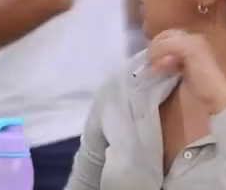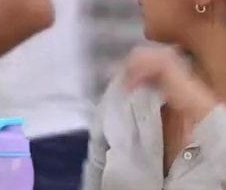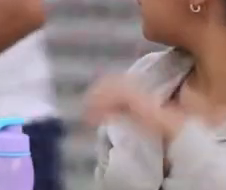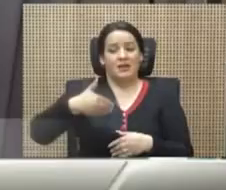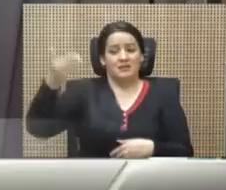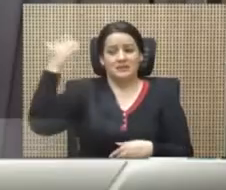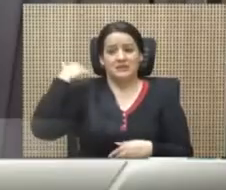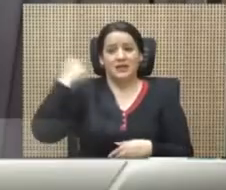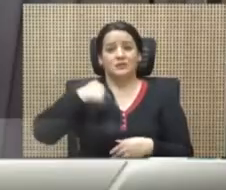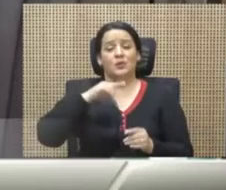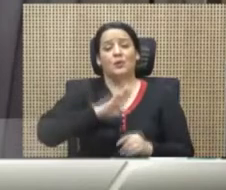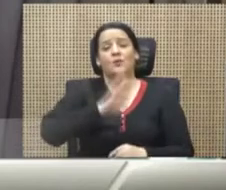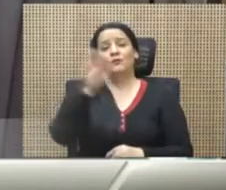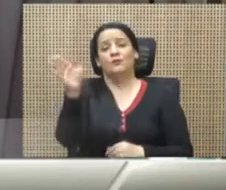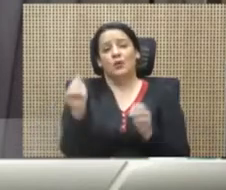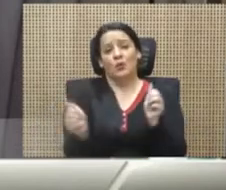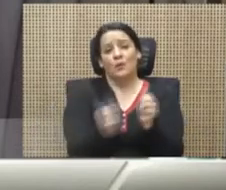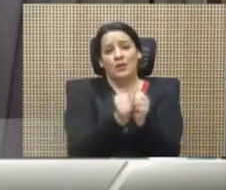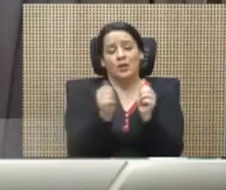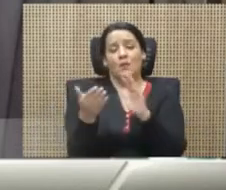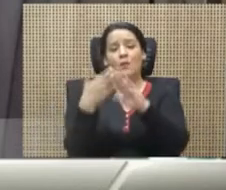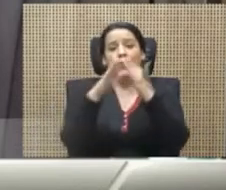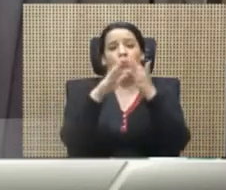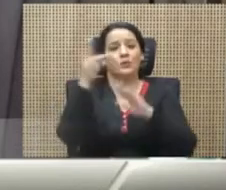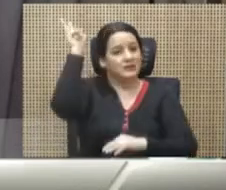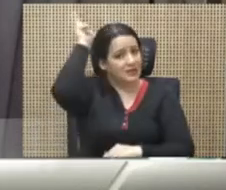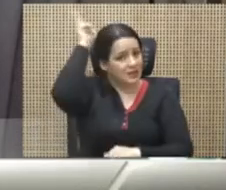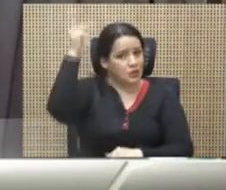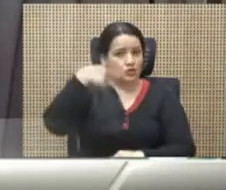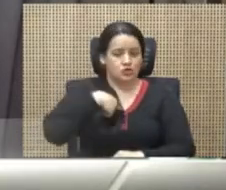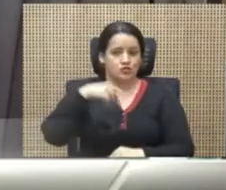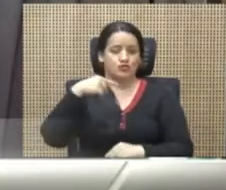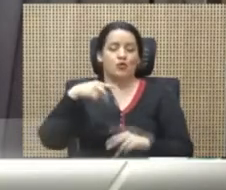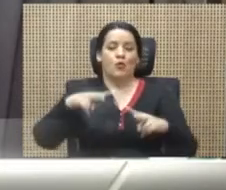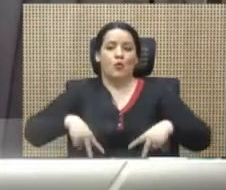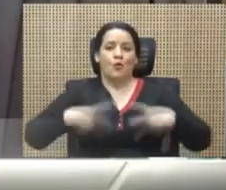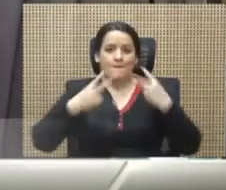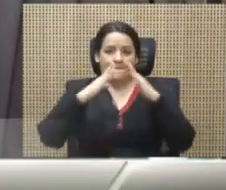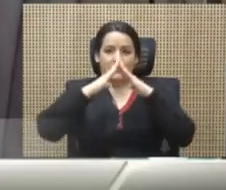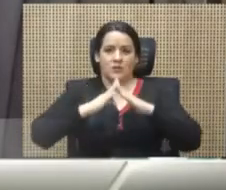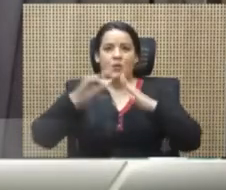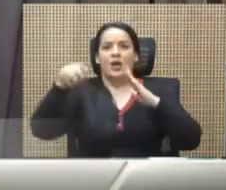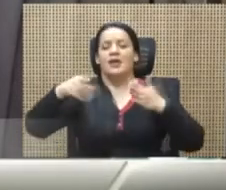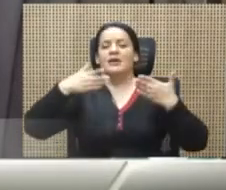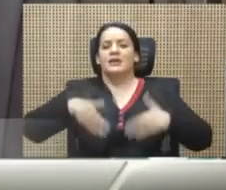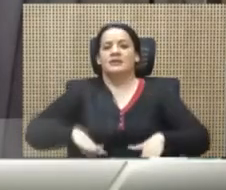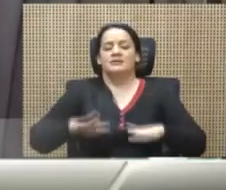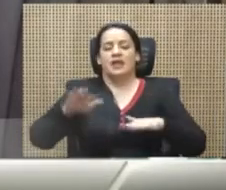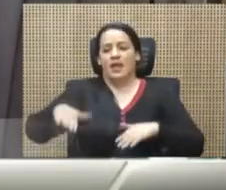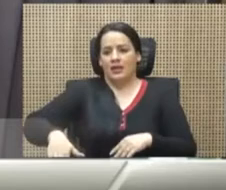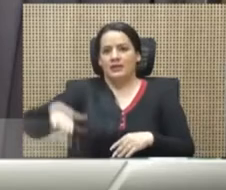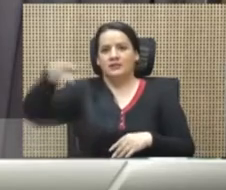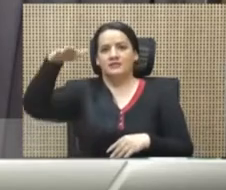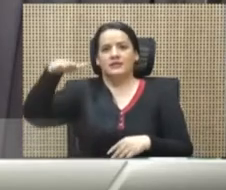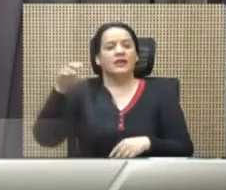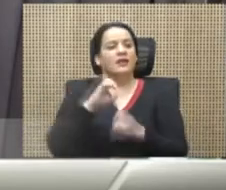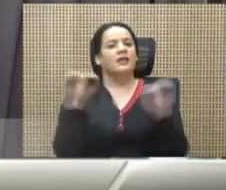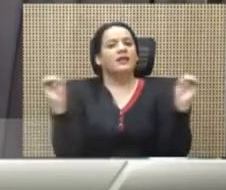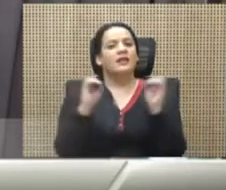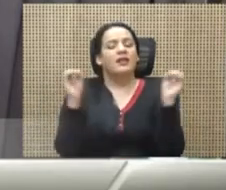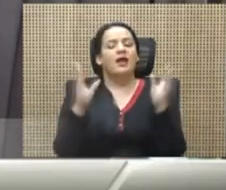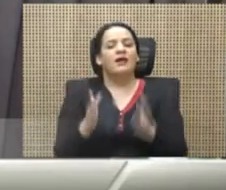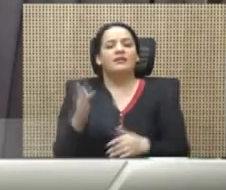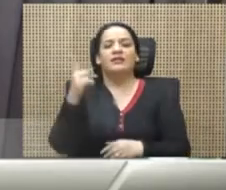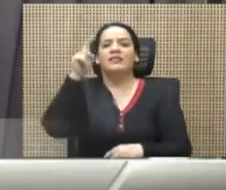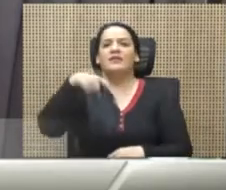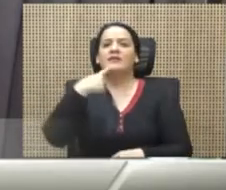pasada estuve en compañía de los pueblos indígenas donde yo vivo. Ahí nací y ahí crecí. Y nadie tiene que